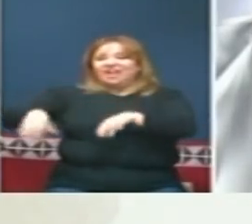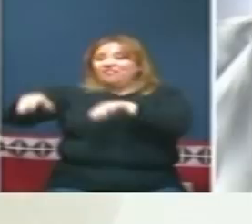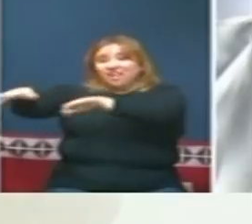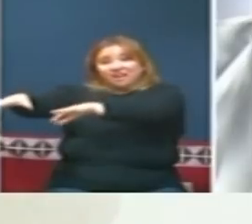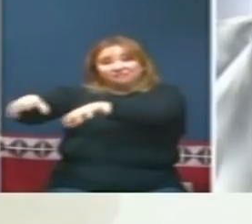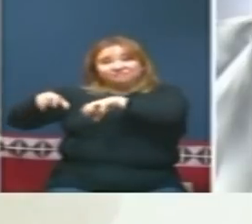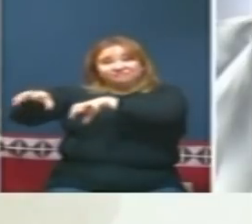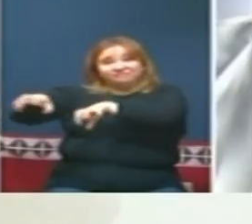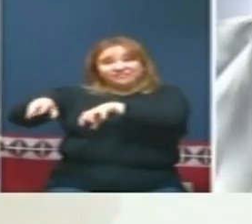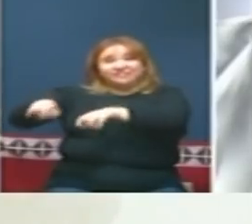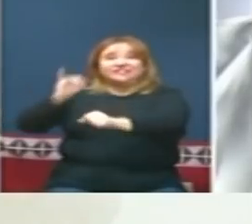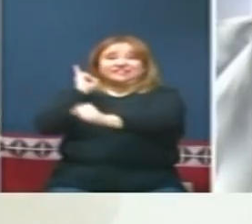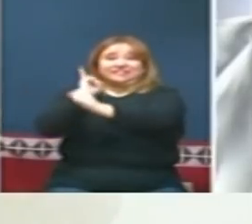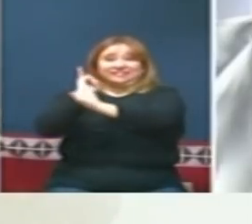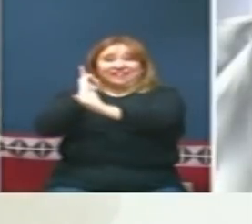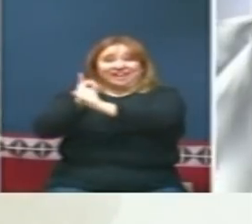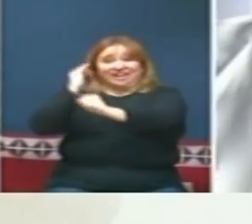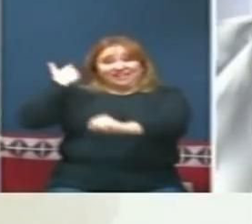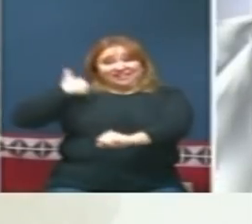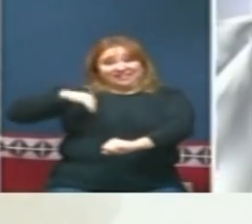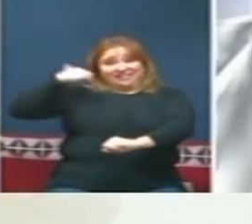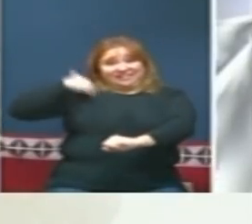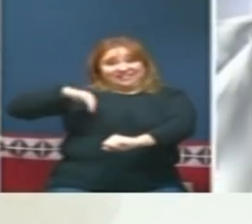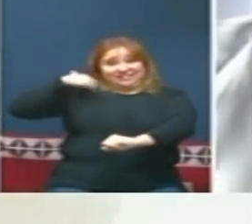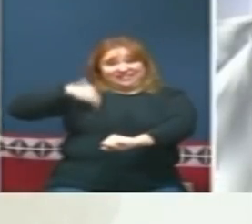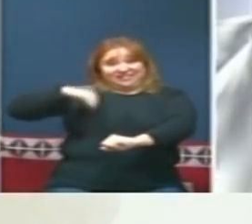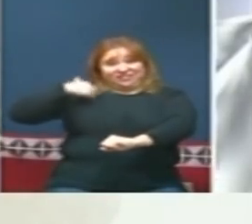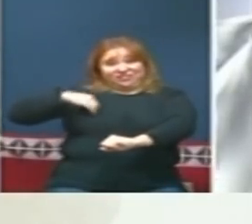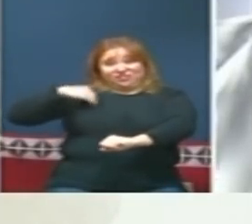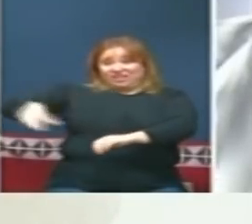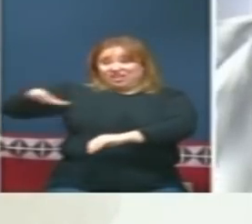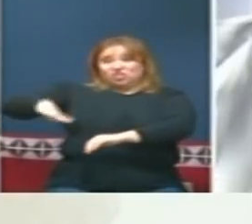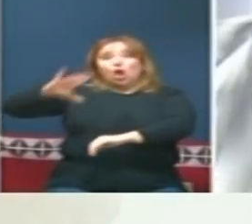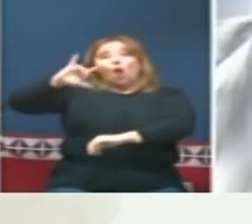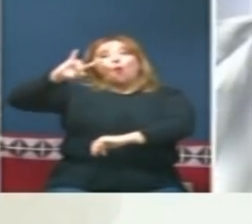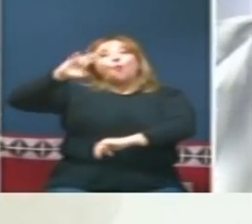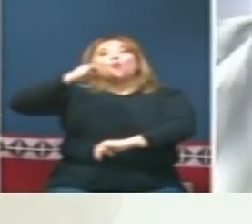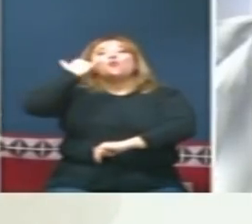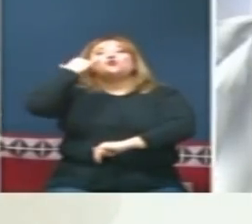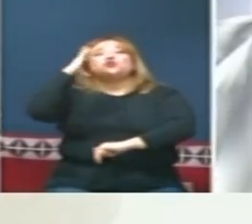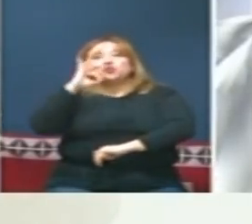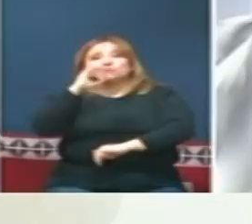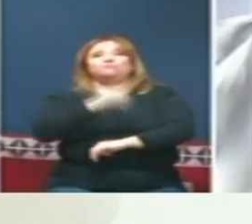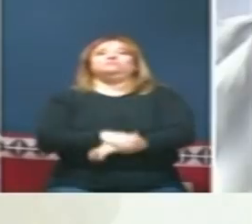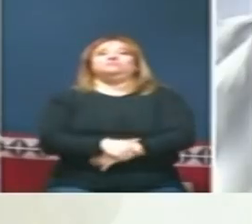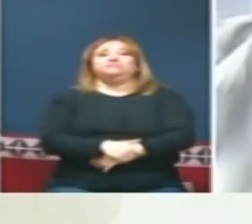Acción Católica Argentina en la región de Cuyo.